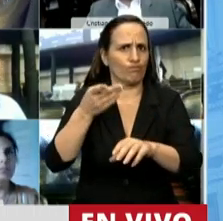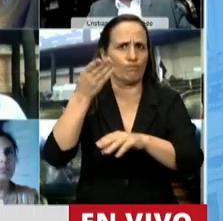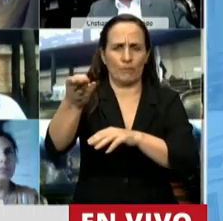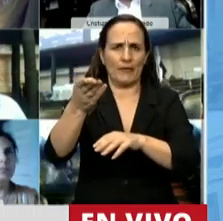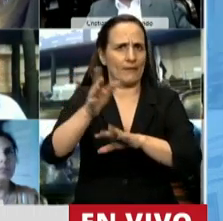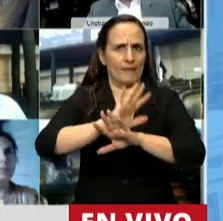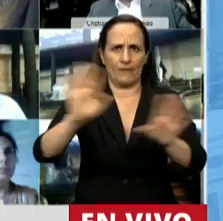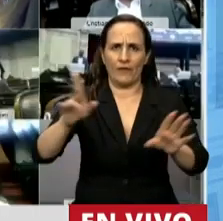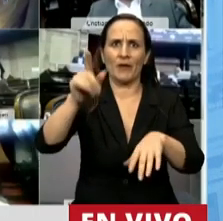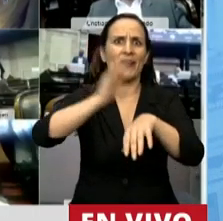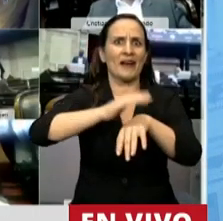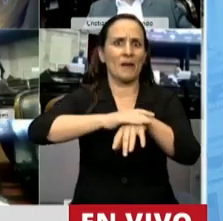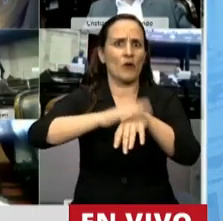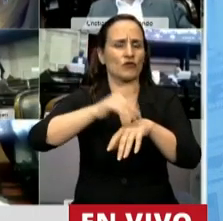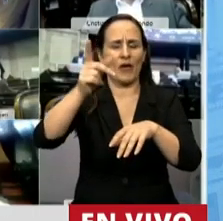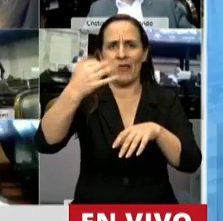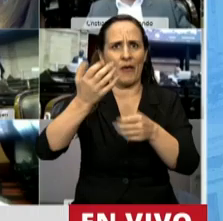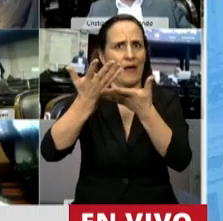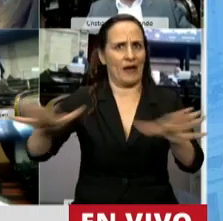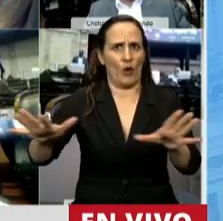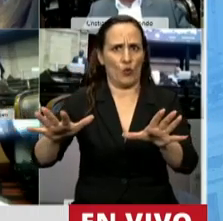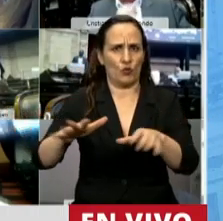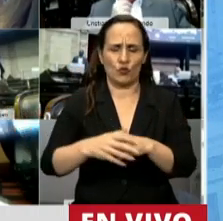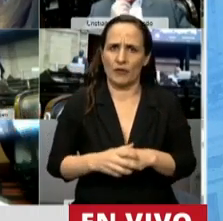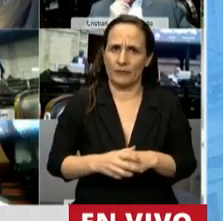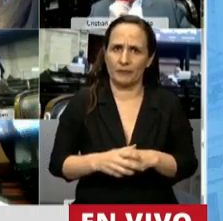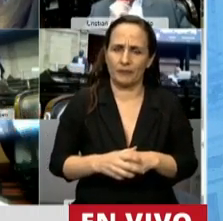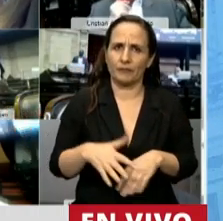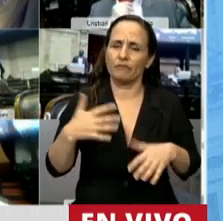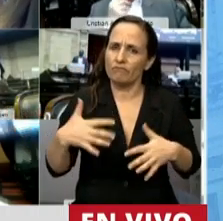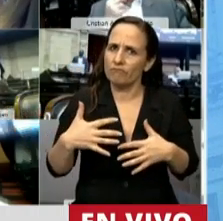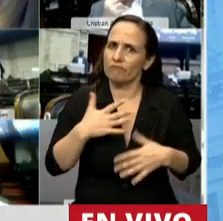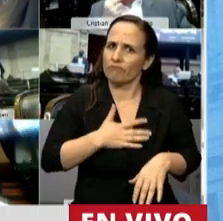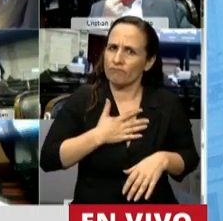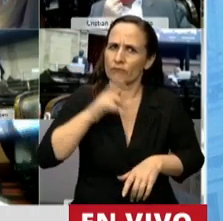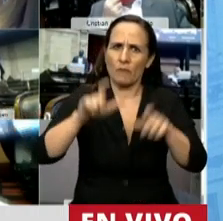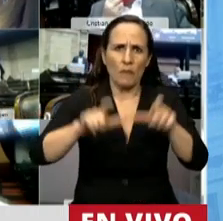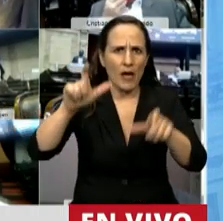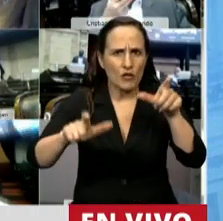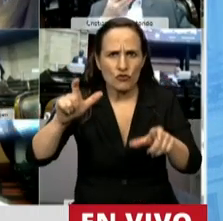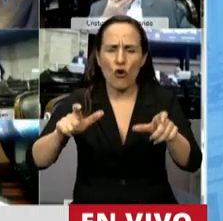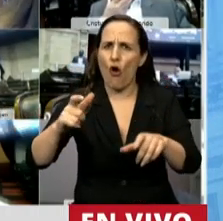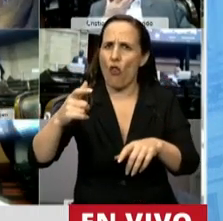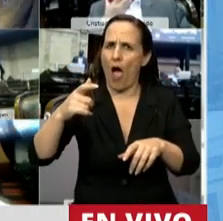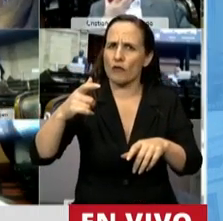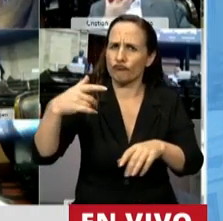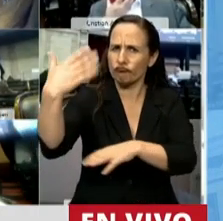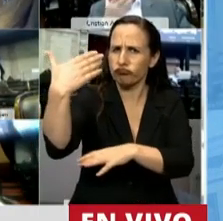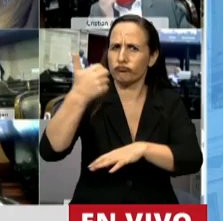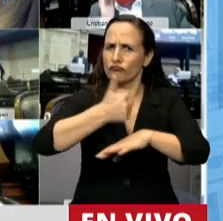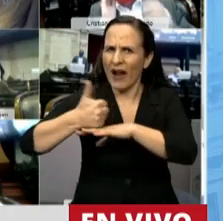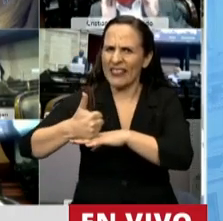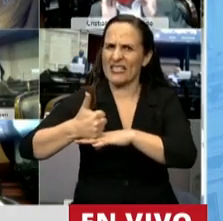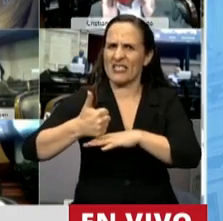la renuncia a la responsable del área. Celebro la participación ciudadana. Es importante que el